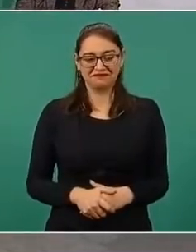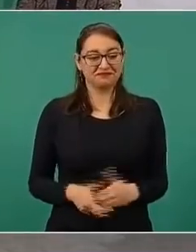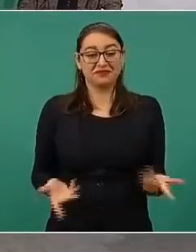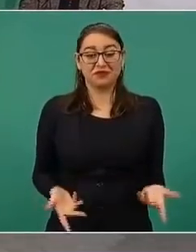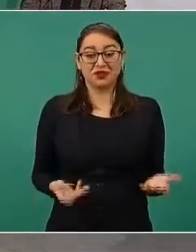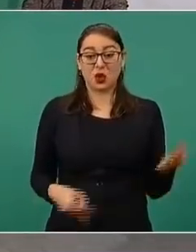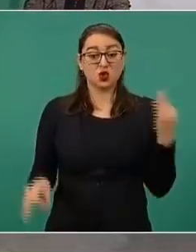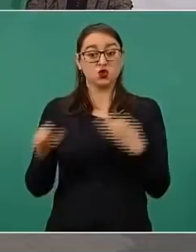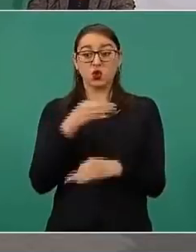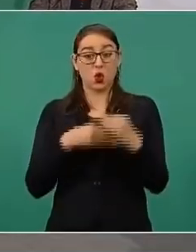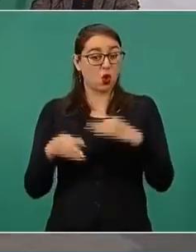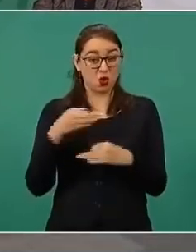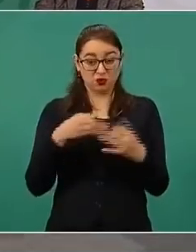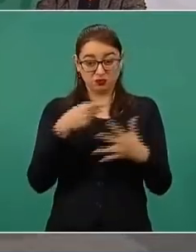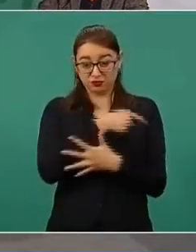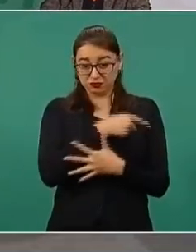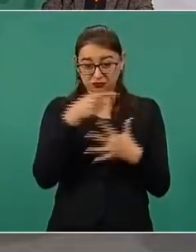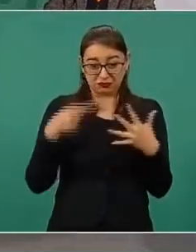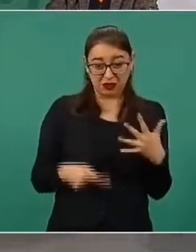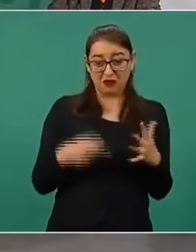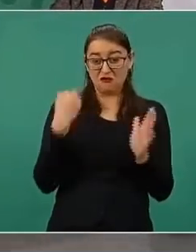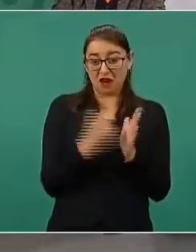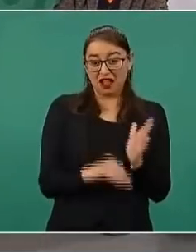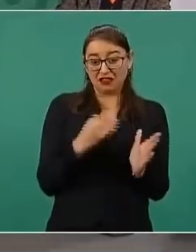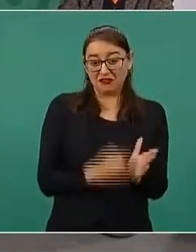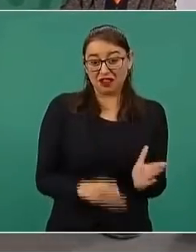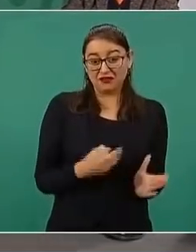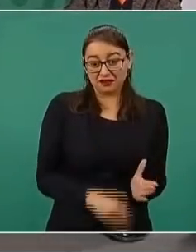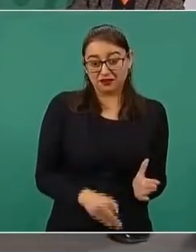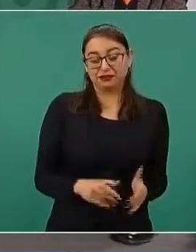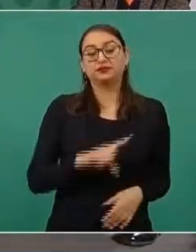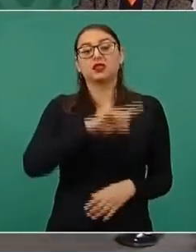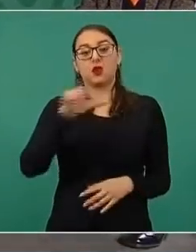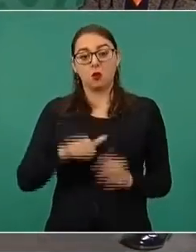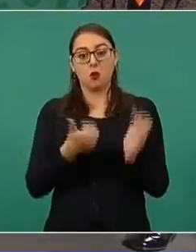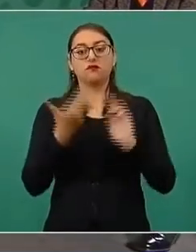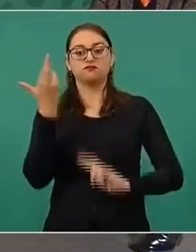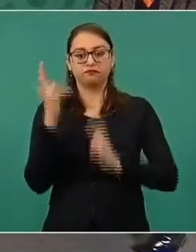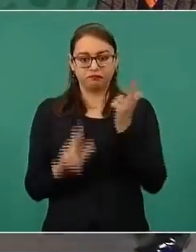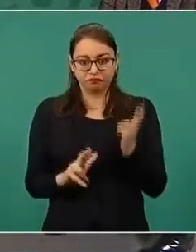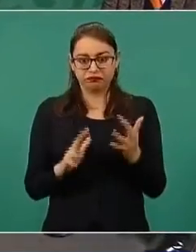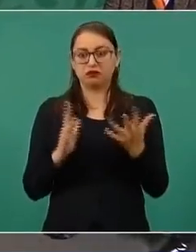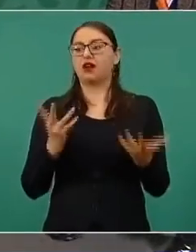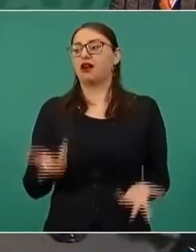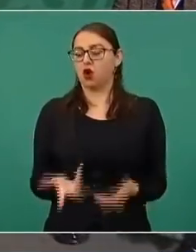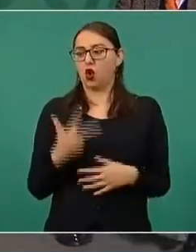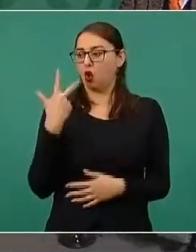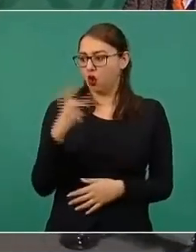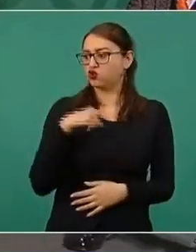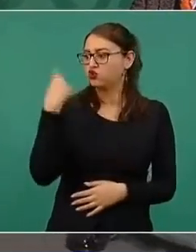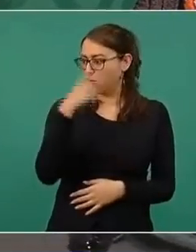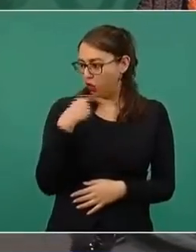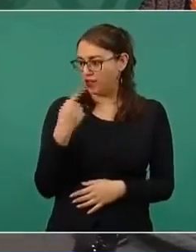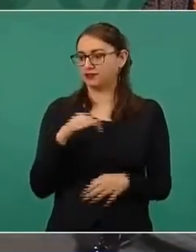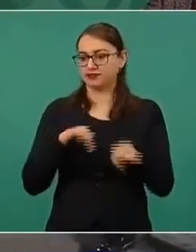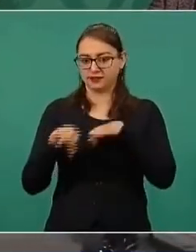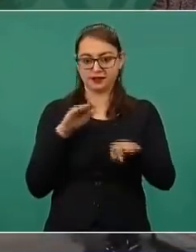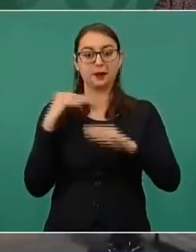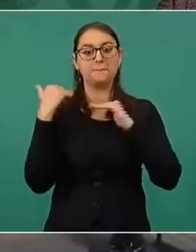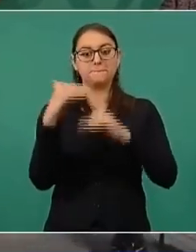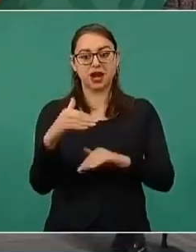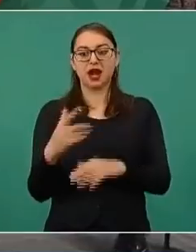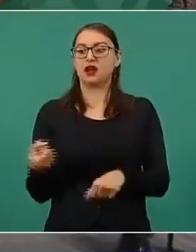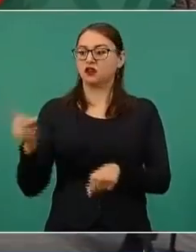Todo eso se logró, lo de las 8 horas de trabajo, el salario mínimo, el